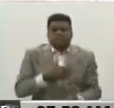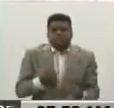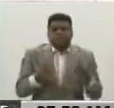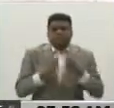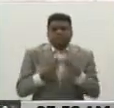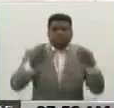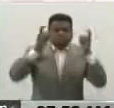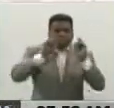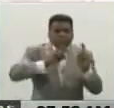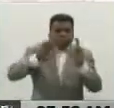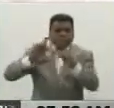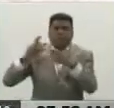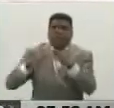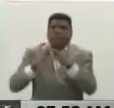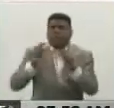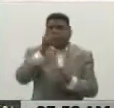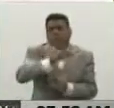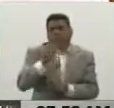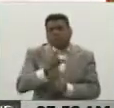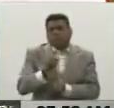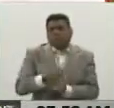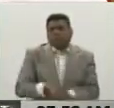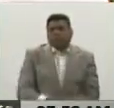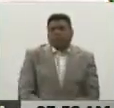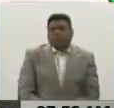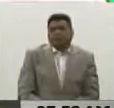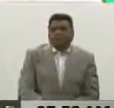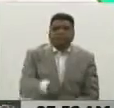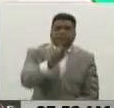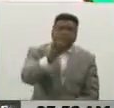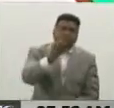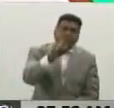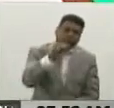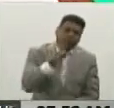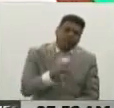a los ciudadanos y ciudadanas que estamos formando. Pero además de eso, tenemos